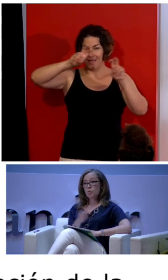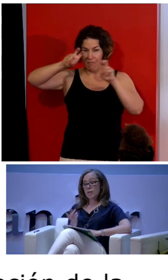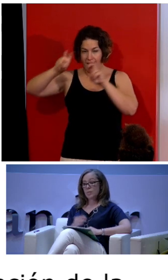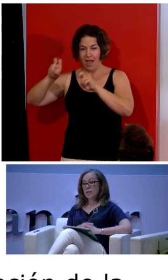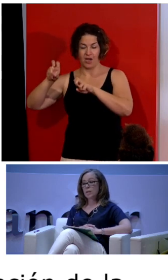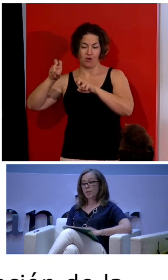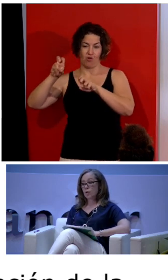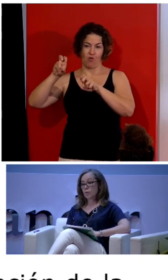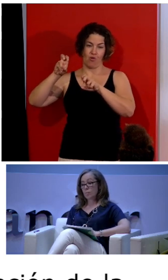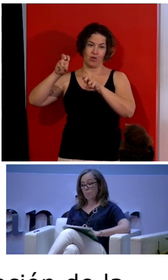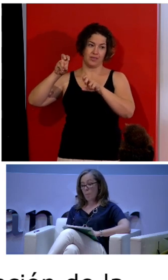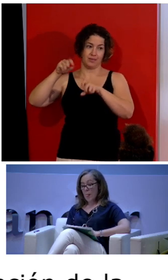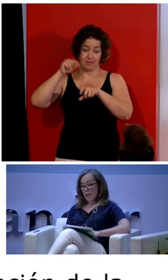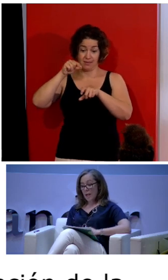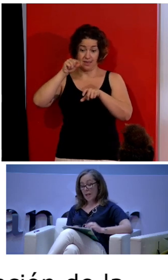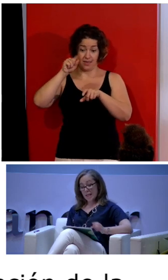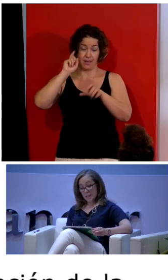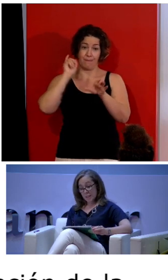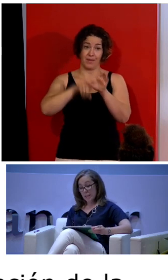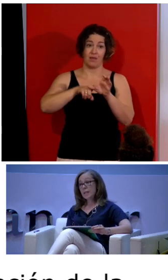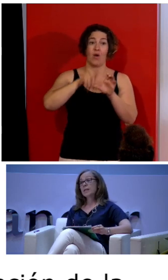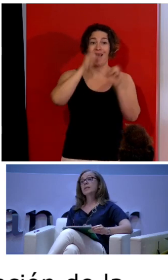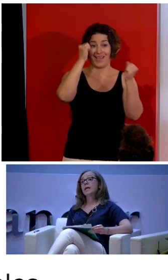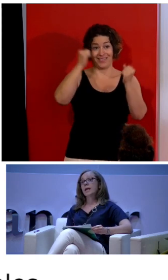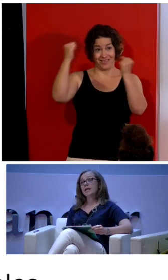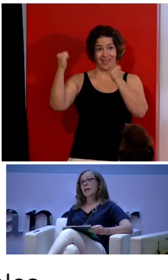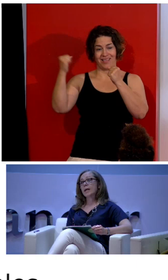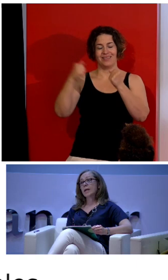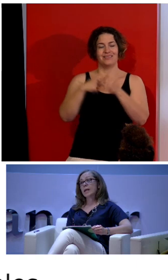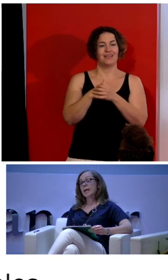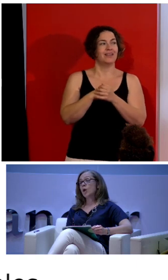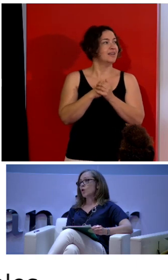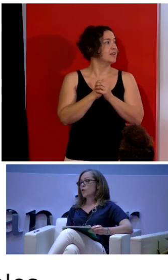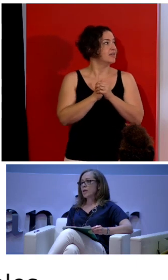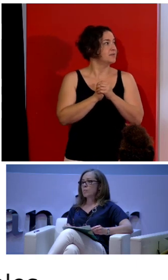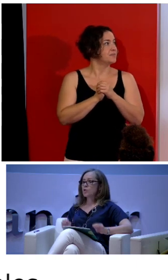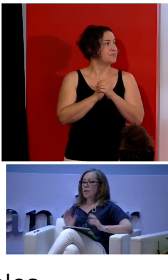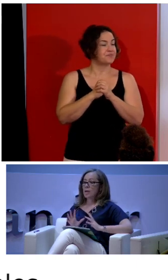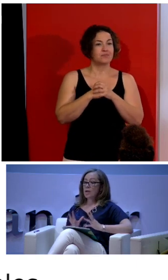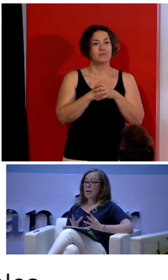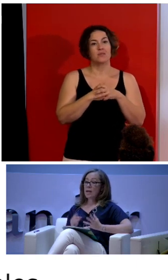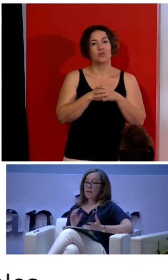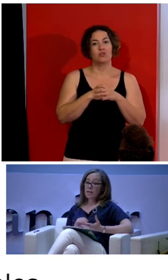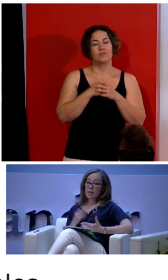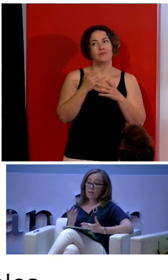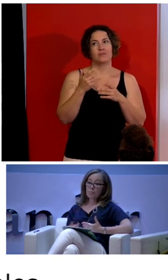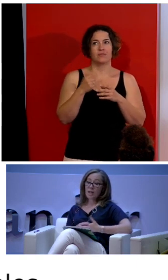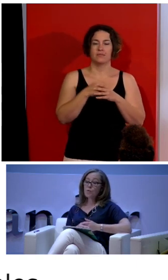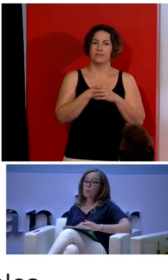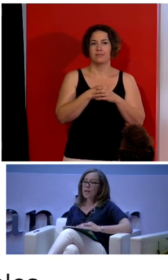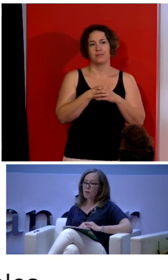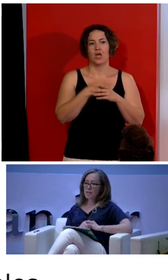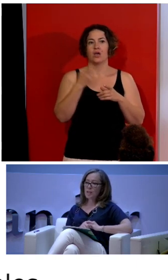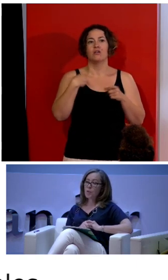en los cuales participaron las entidades. No llegamos